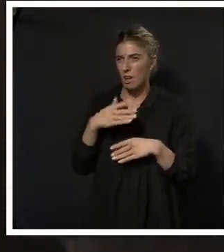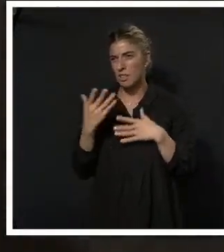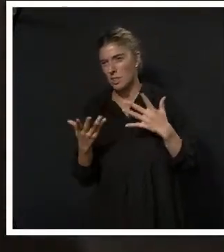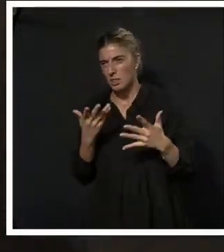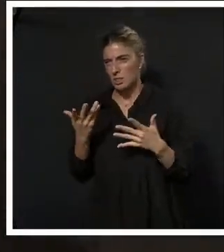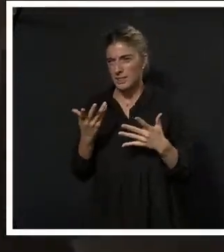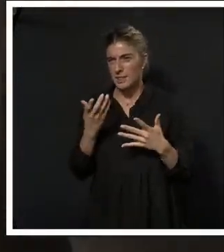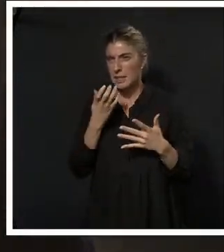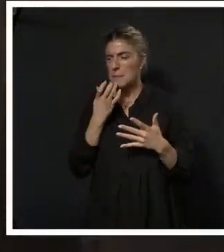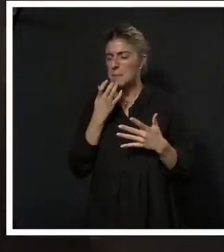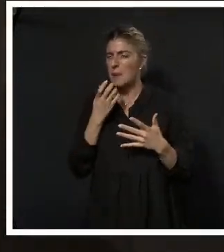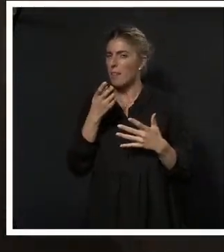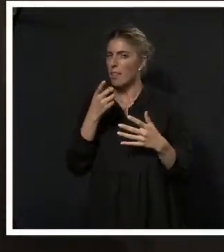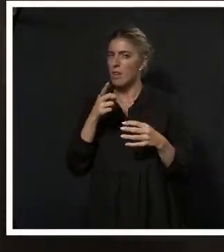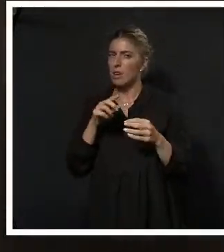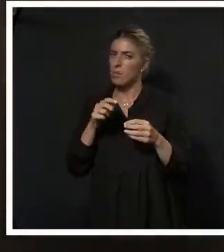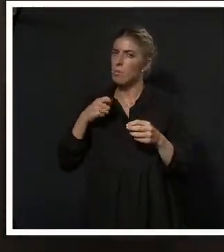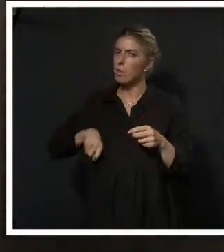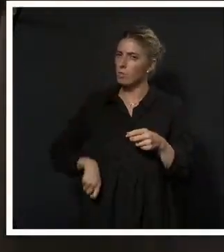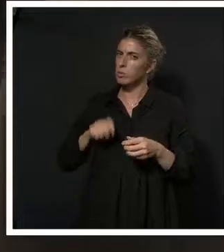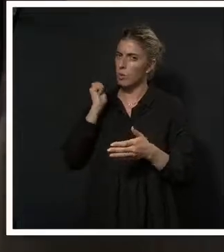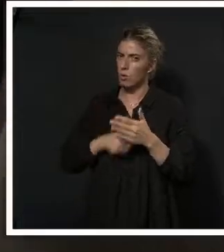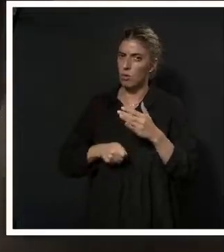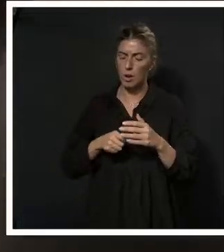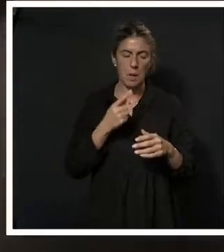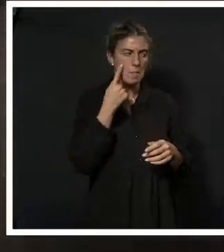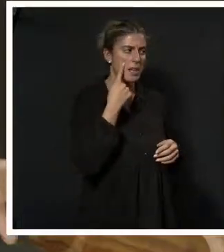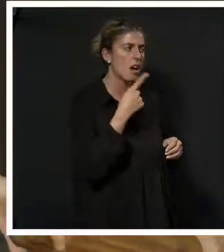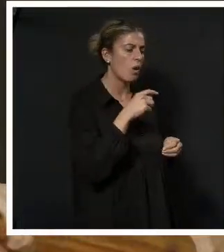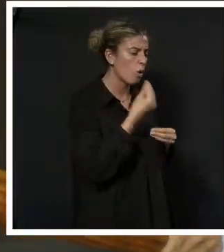pero parecen una profesión muy dura